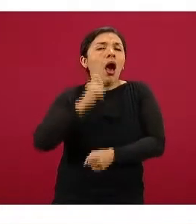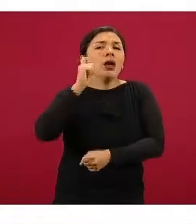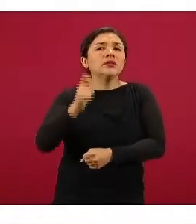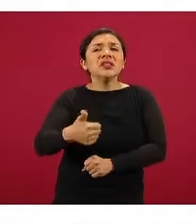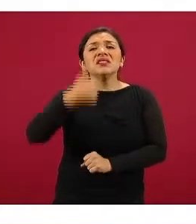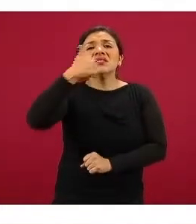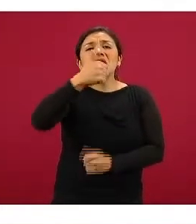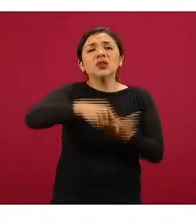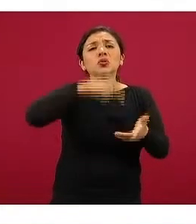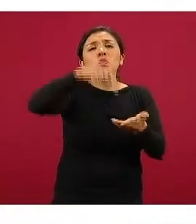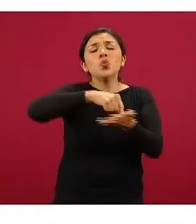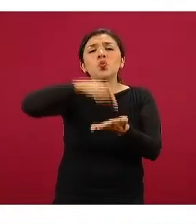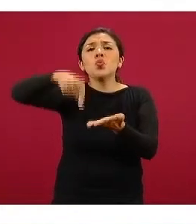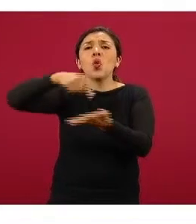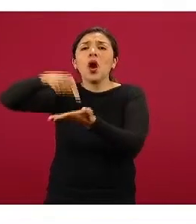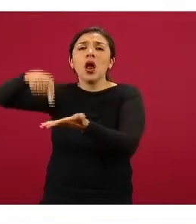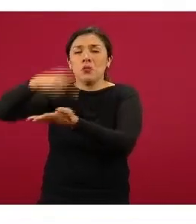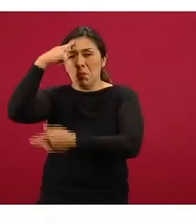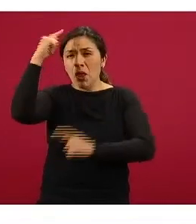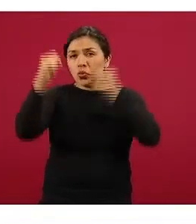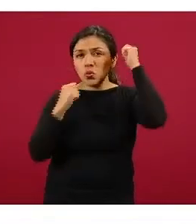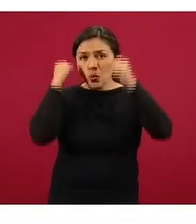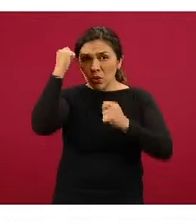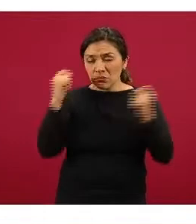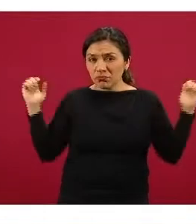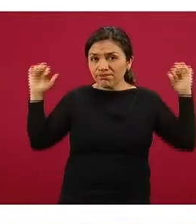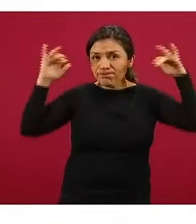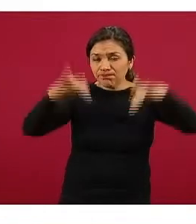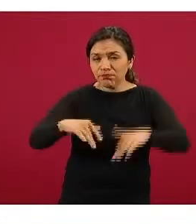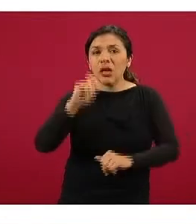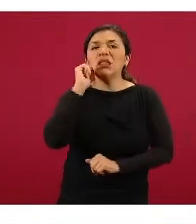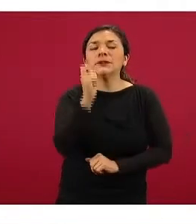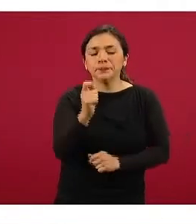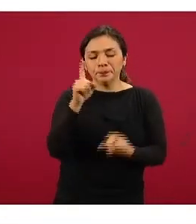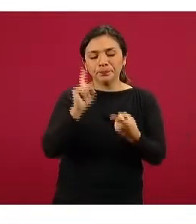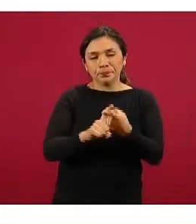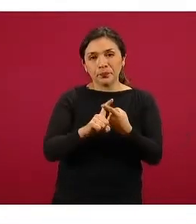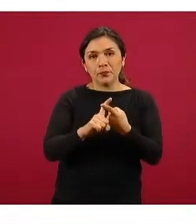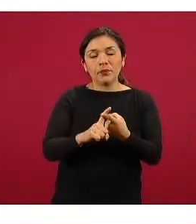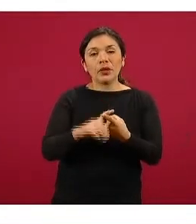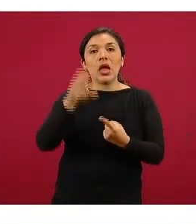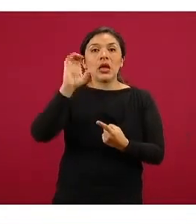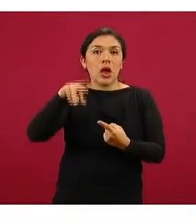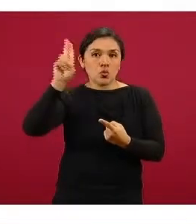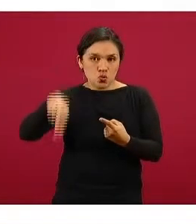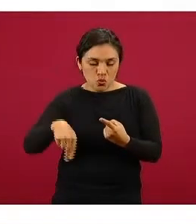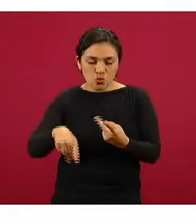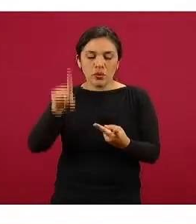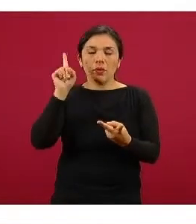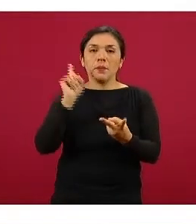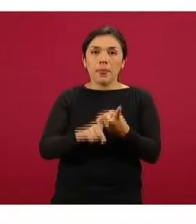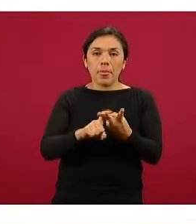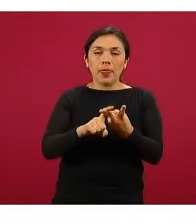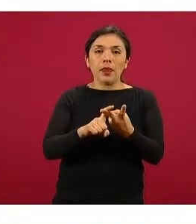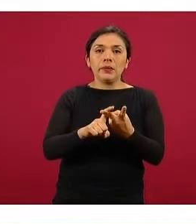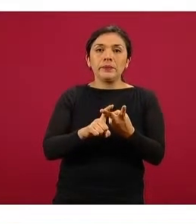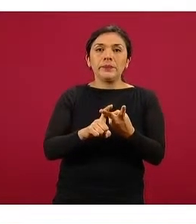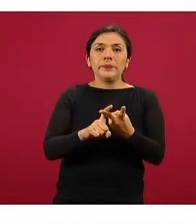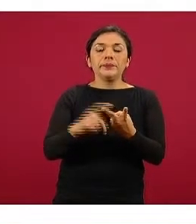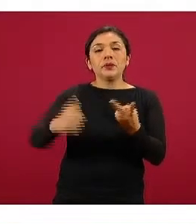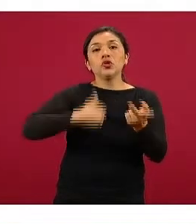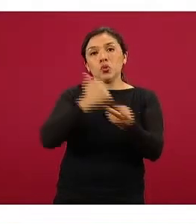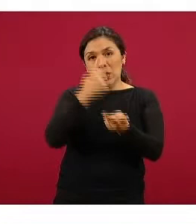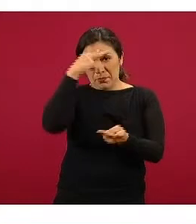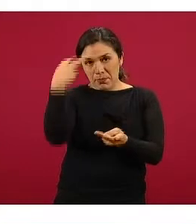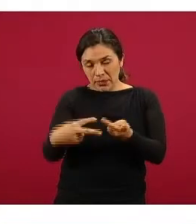6 plazas de vocación turística, que son Cancún en primer lugar, segundo lugar Ciudad